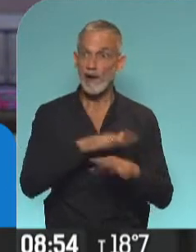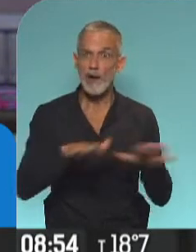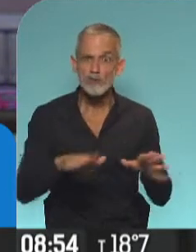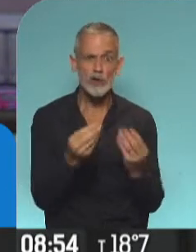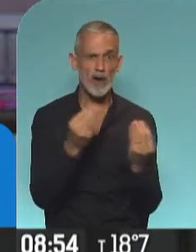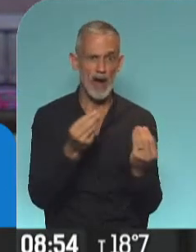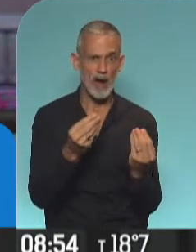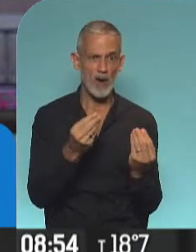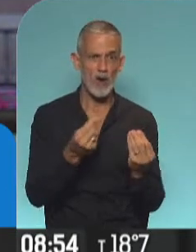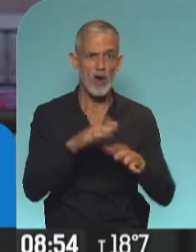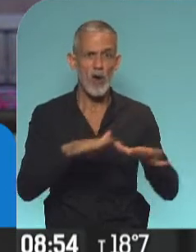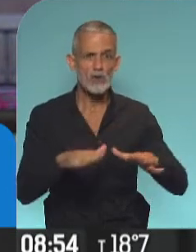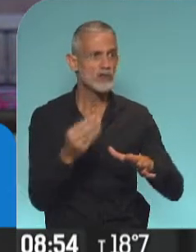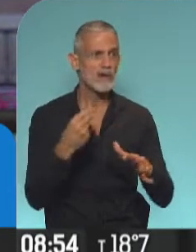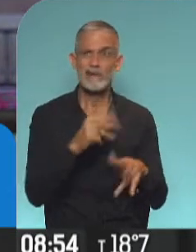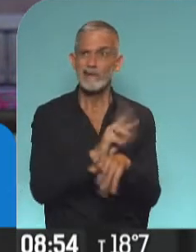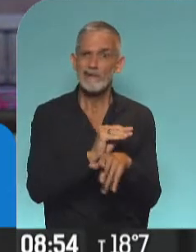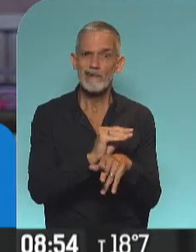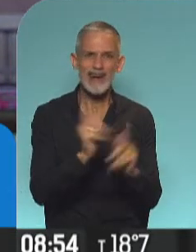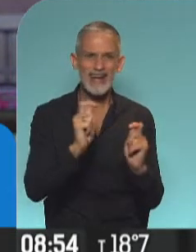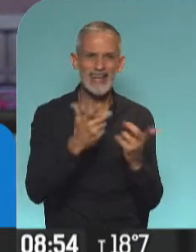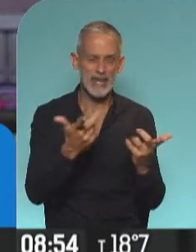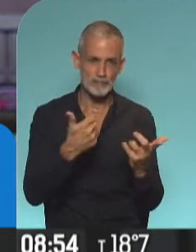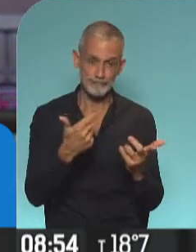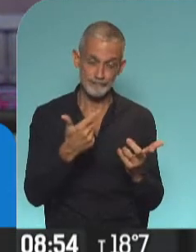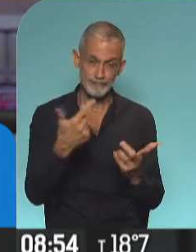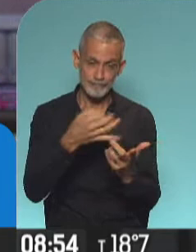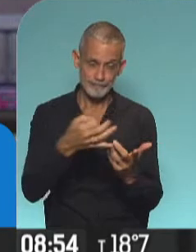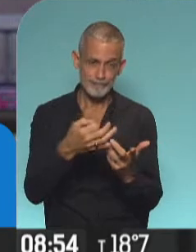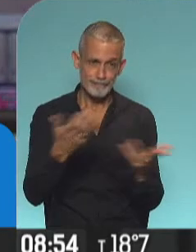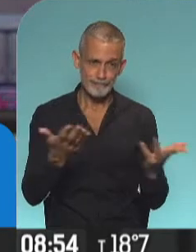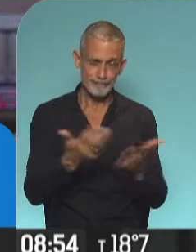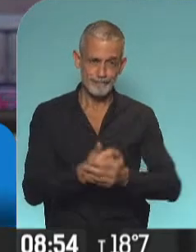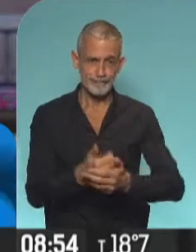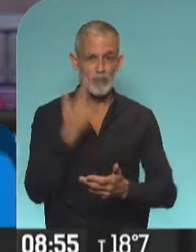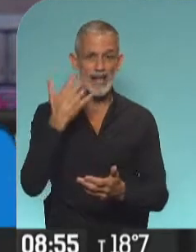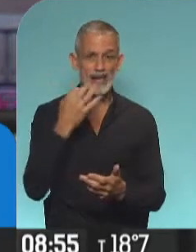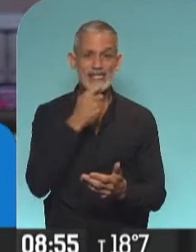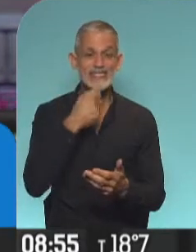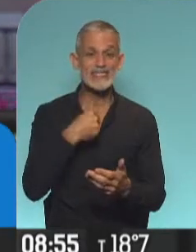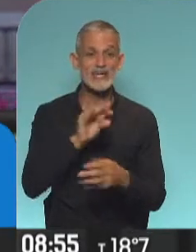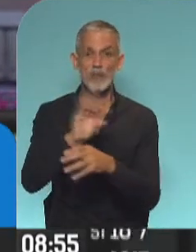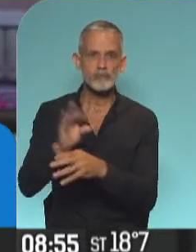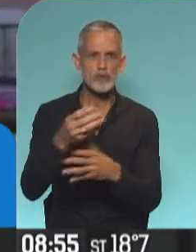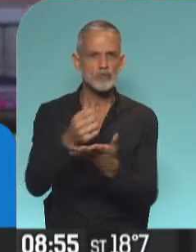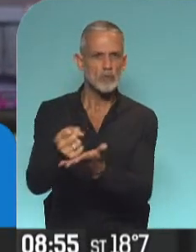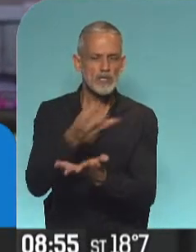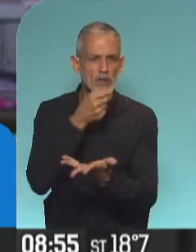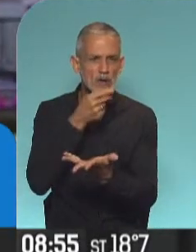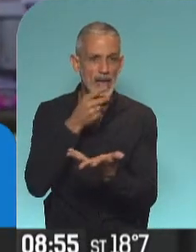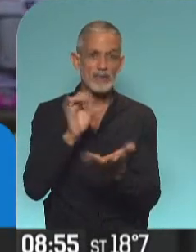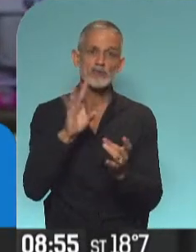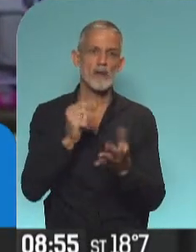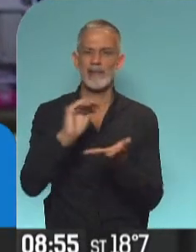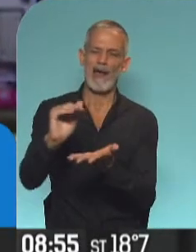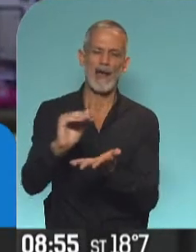hago con los pibes? Nos dicen, ¿quién le da de comer? Y esto es una realidad. Y sin esa ayuda material, no es únicamente una